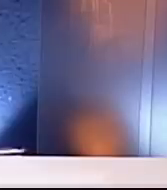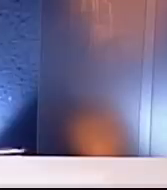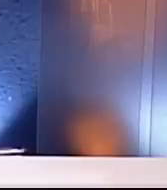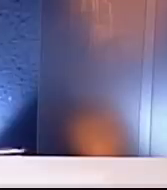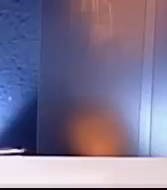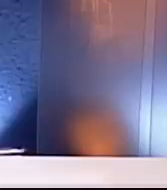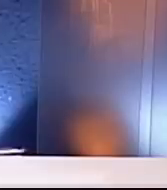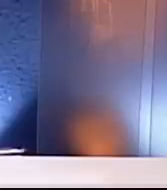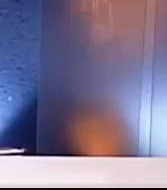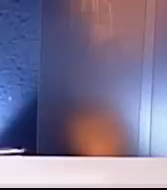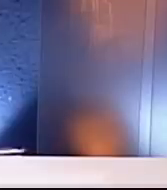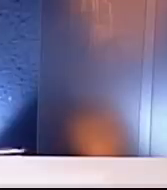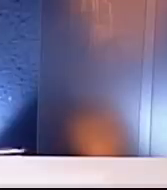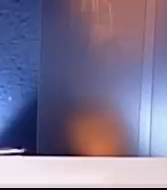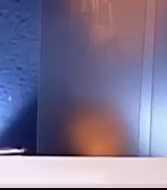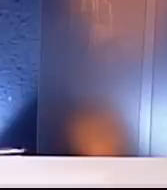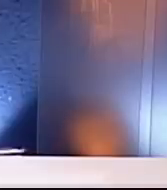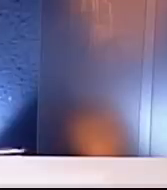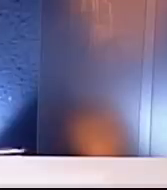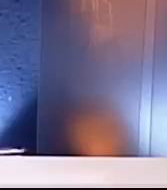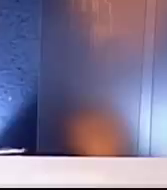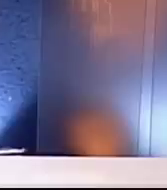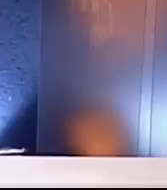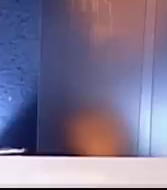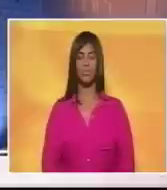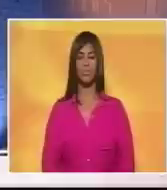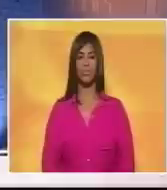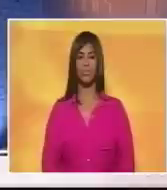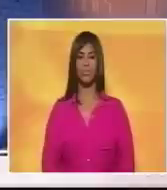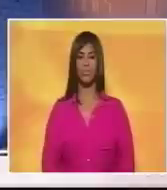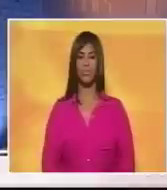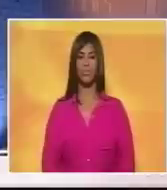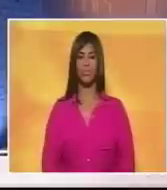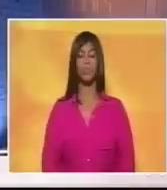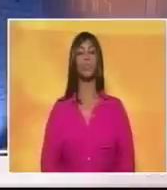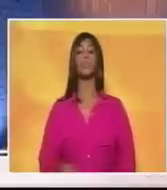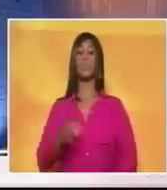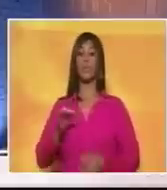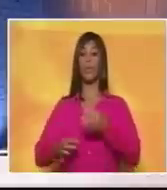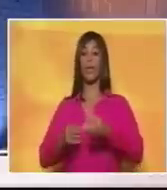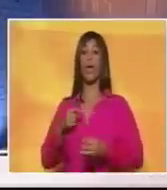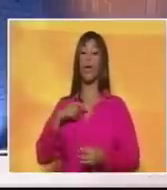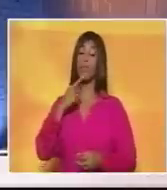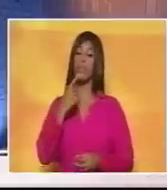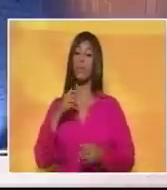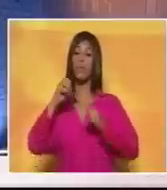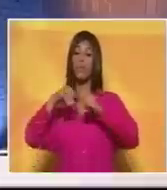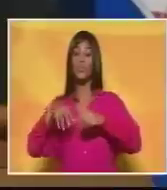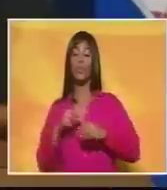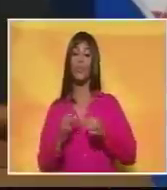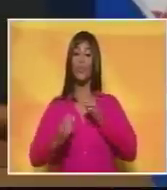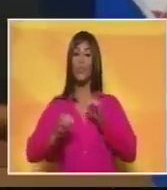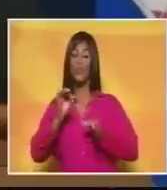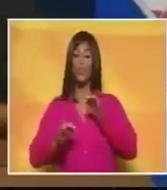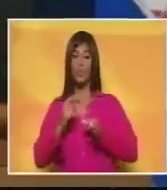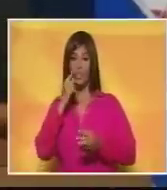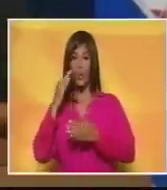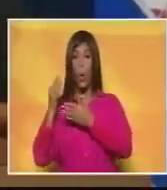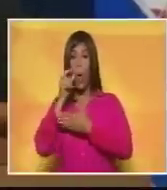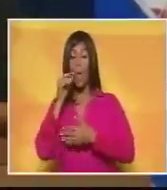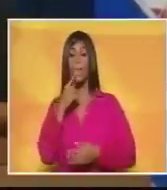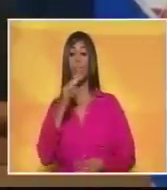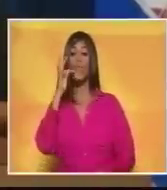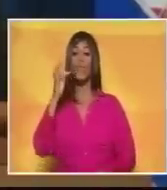campaña de Donald Trump. Mueller anunció hoy que renunciará al Departamento de Justicia para volver a la vida pública. Durante la locución, el